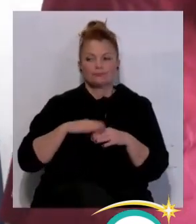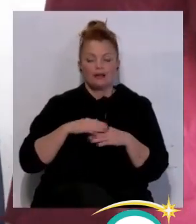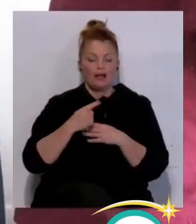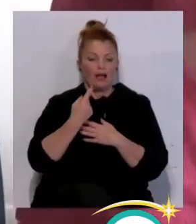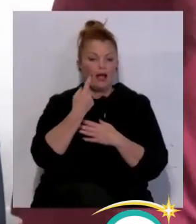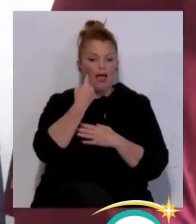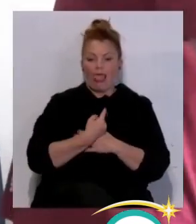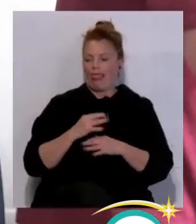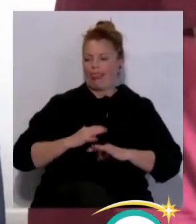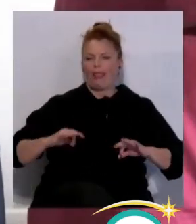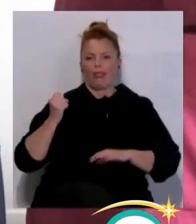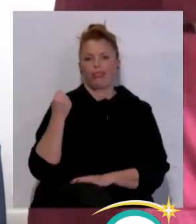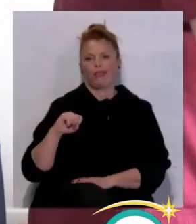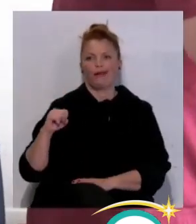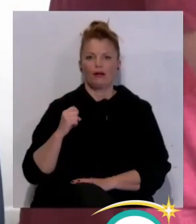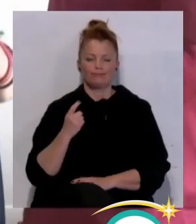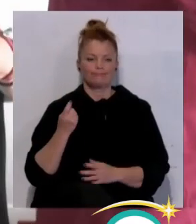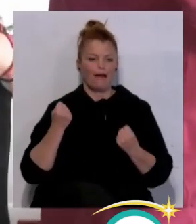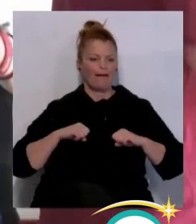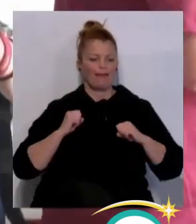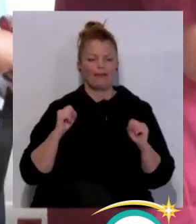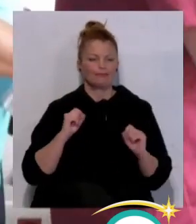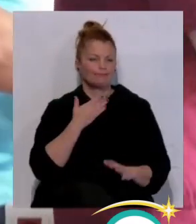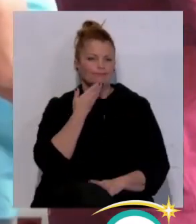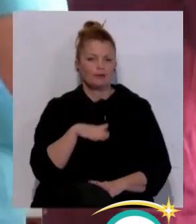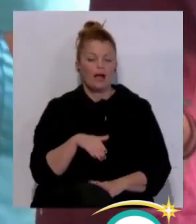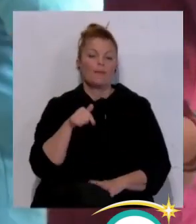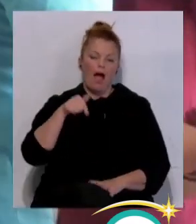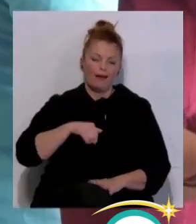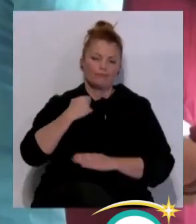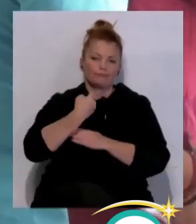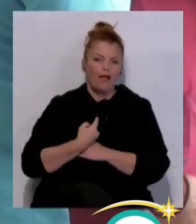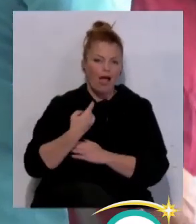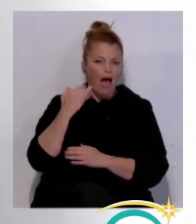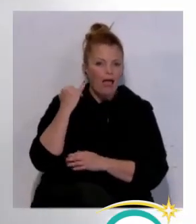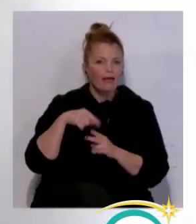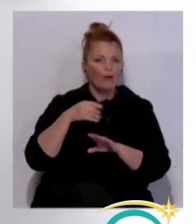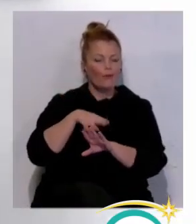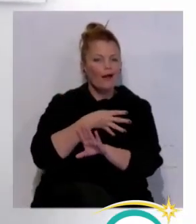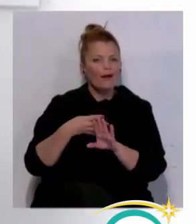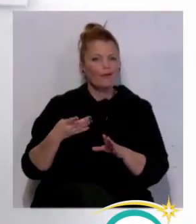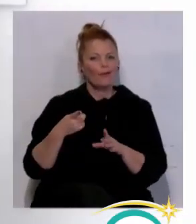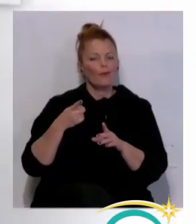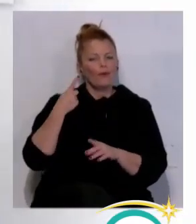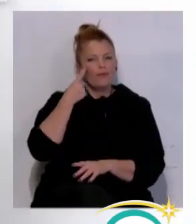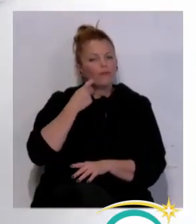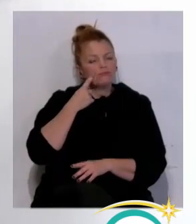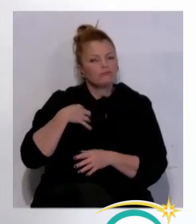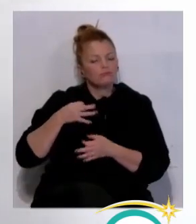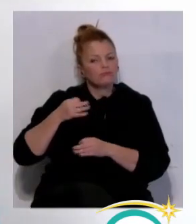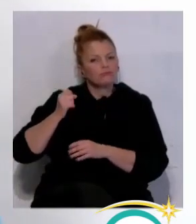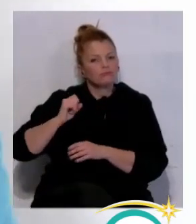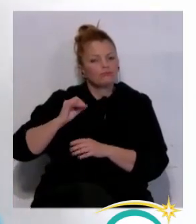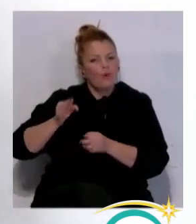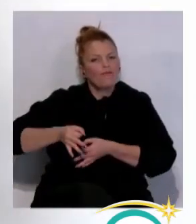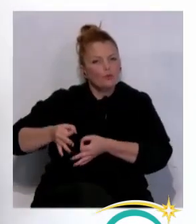a hacer un ejercicio que tienes que hacer. Y aquí, pues bueno, tienes tu horario, te habitúas a esa hora y ya